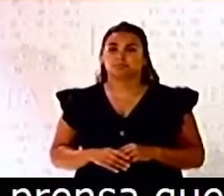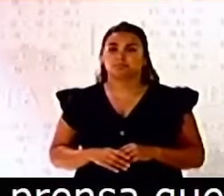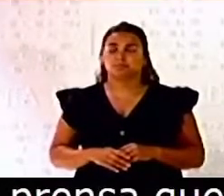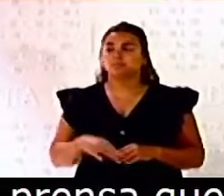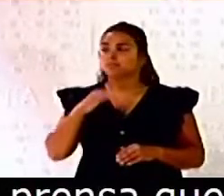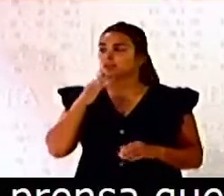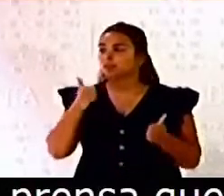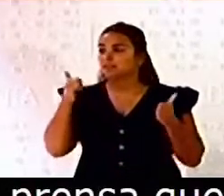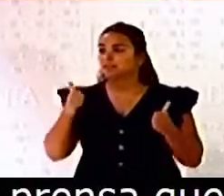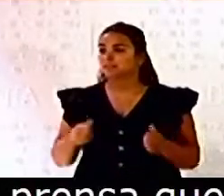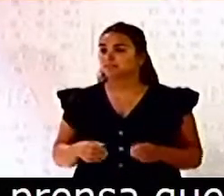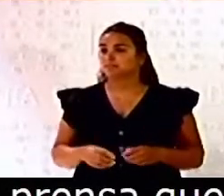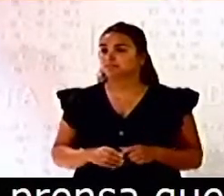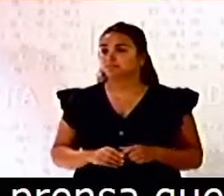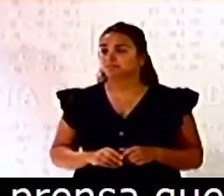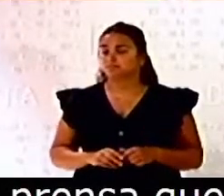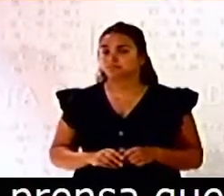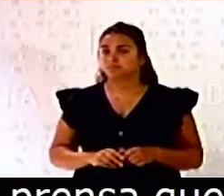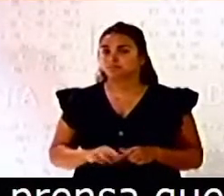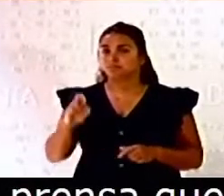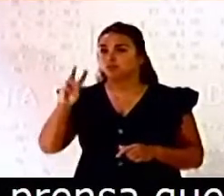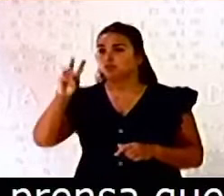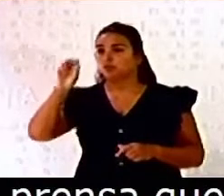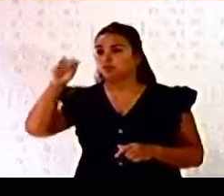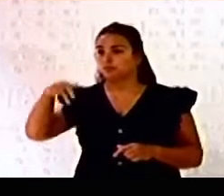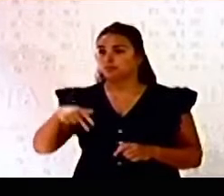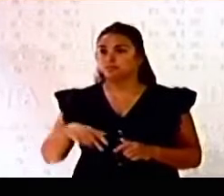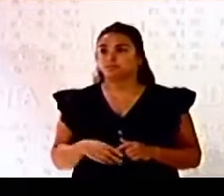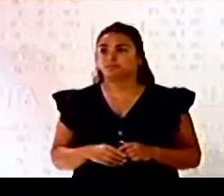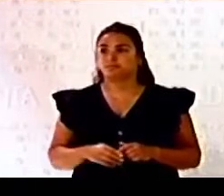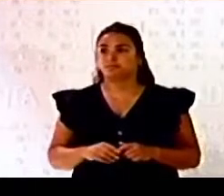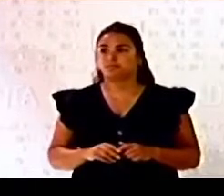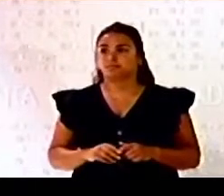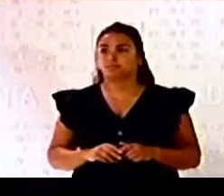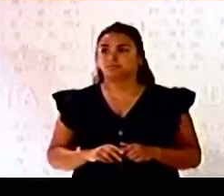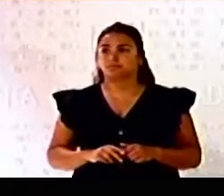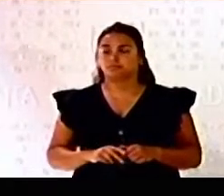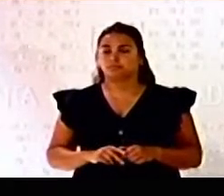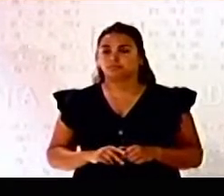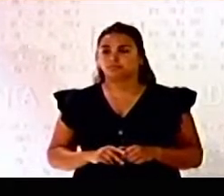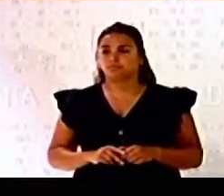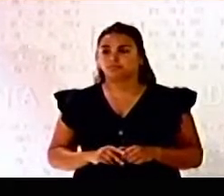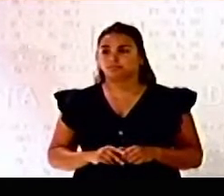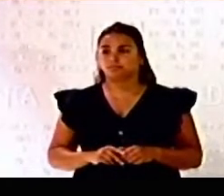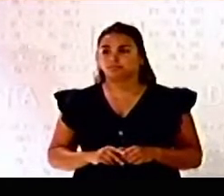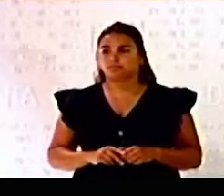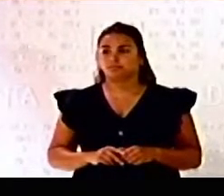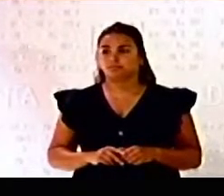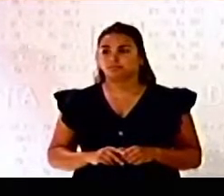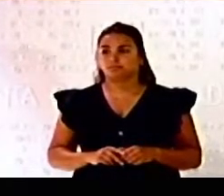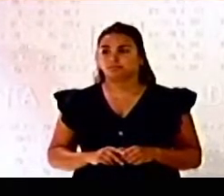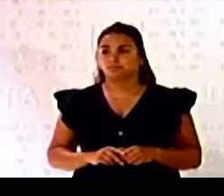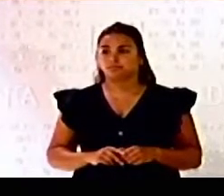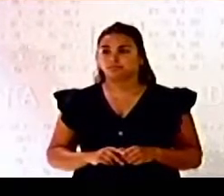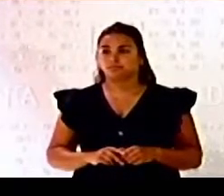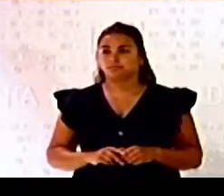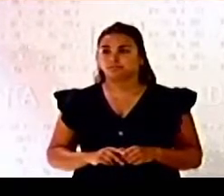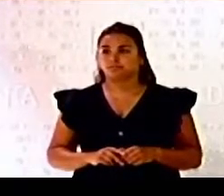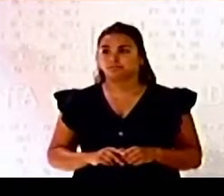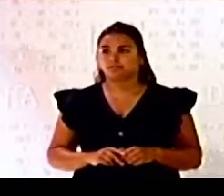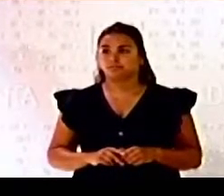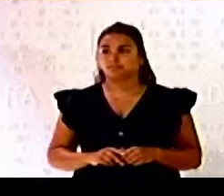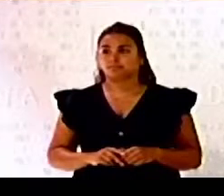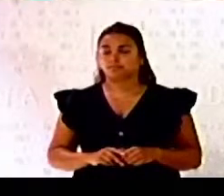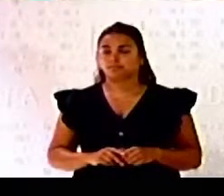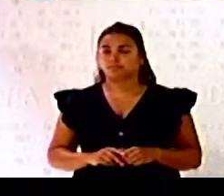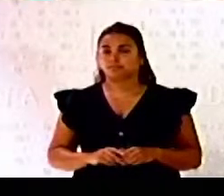¿Alguna pregunta más? Rubén, ¿no? ¿Qué calor hace aquí? Sí. Se